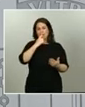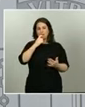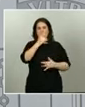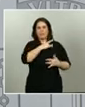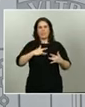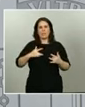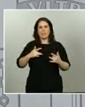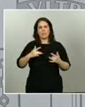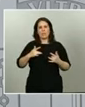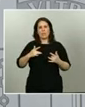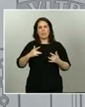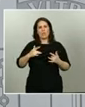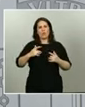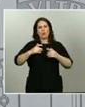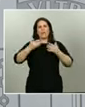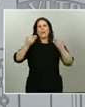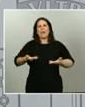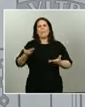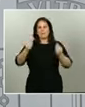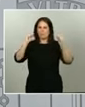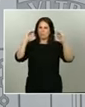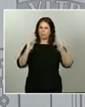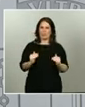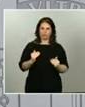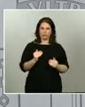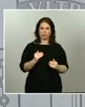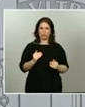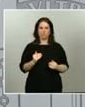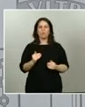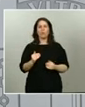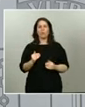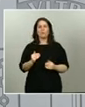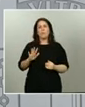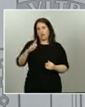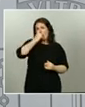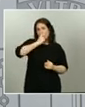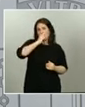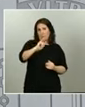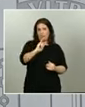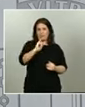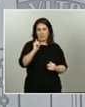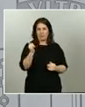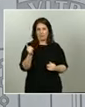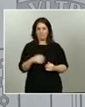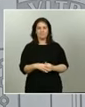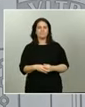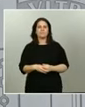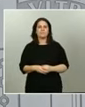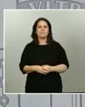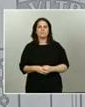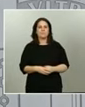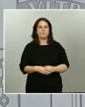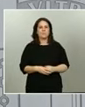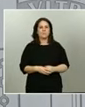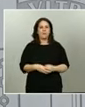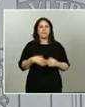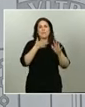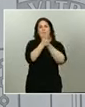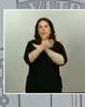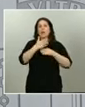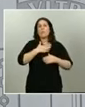un número excesivamente elevado, pero sí lo suficiente como para reducir el número de cuadros compatibles con un coronavirus y con una